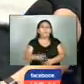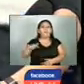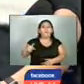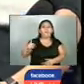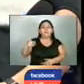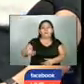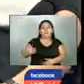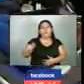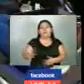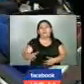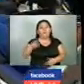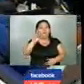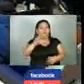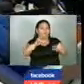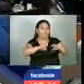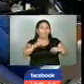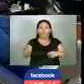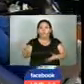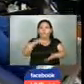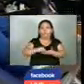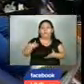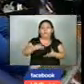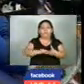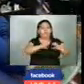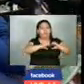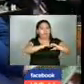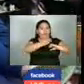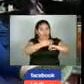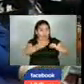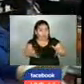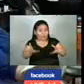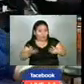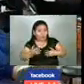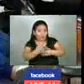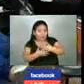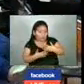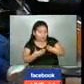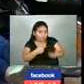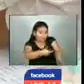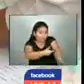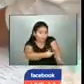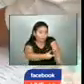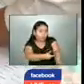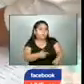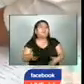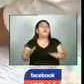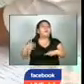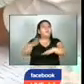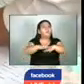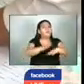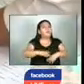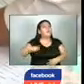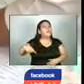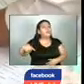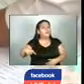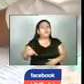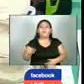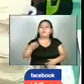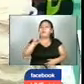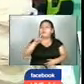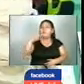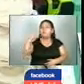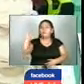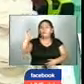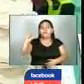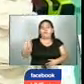el año la Fundación realiza dos jornadas de donación. Si usted está interesado en participar, la próxima se tiene prevista a realizarse el